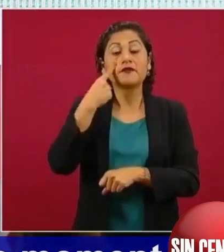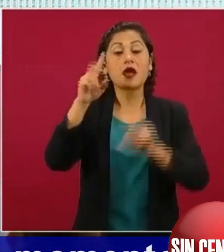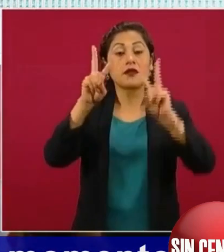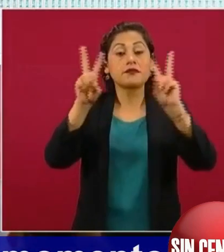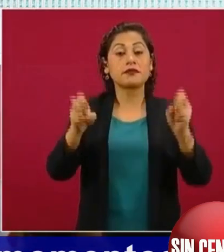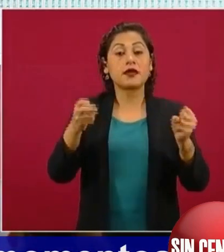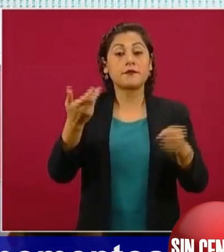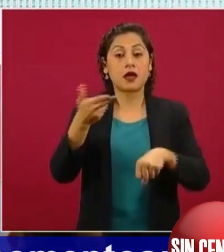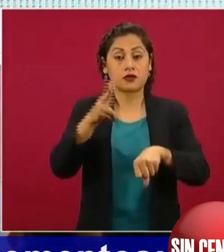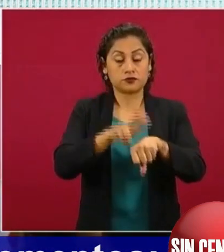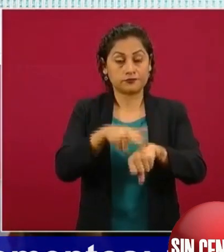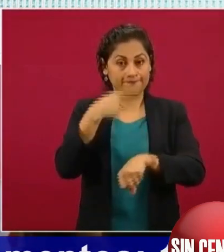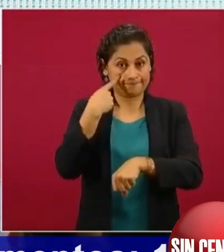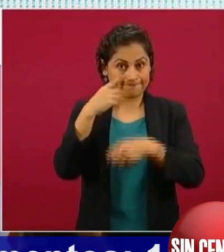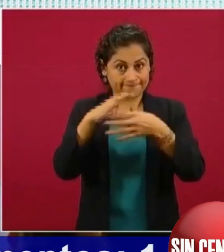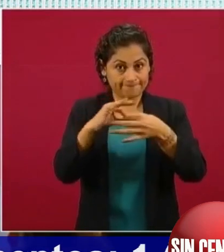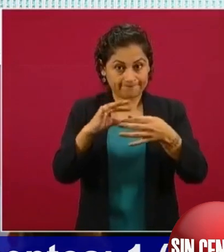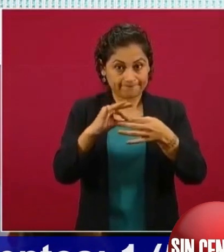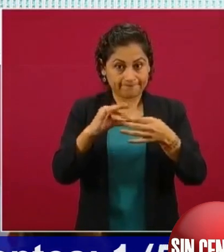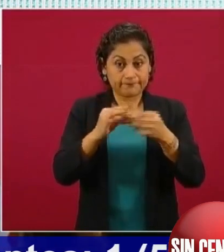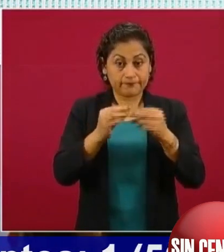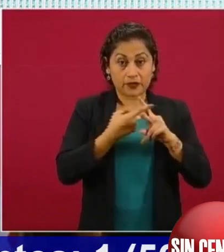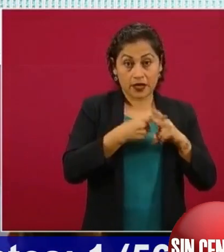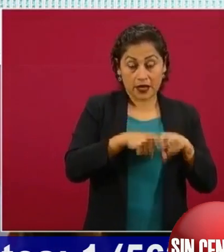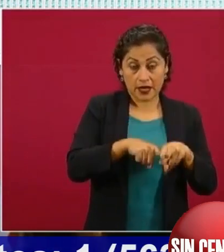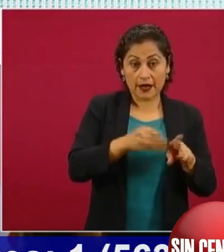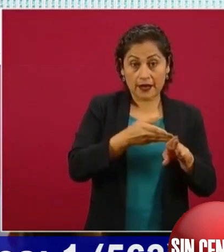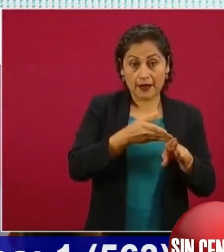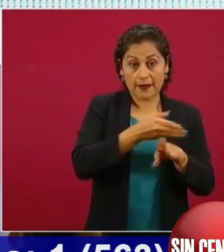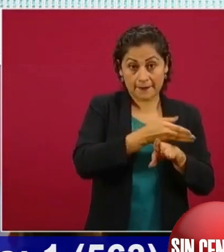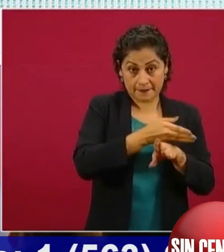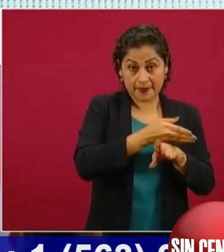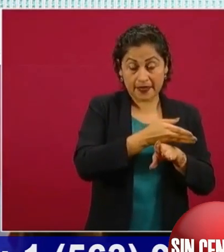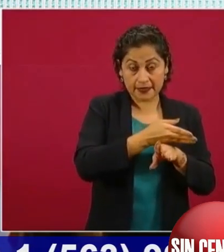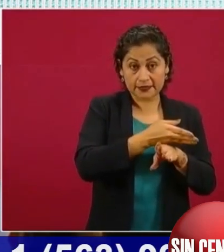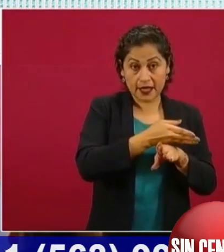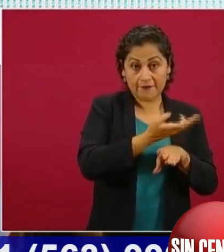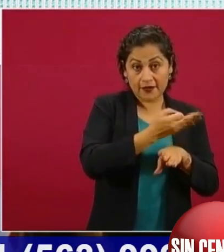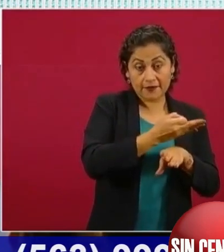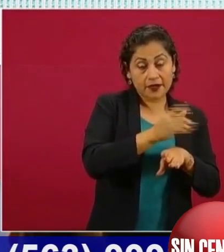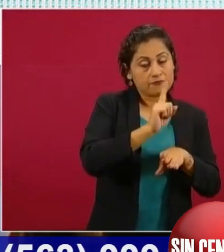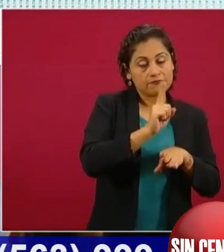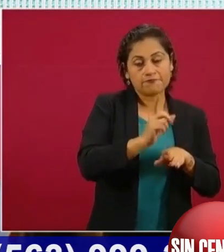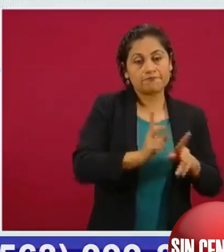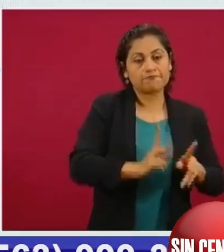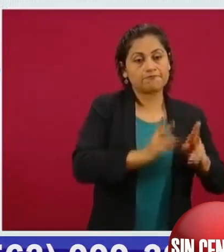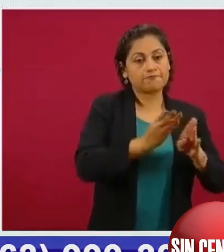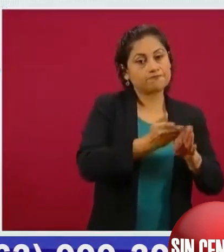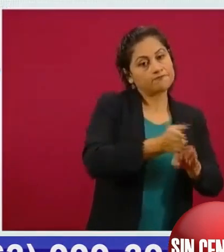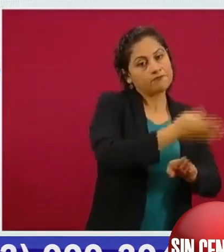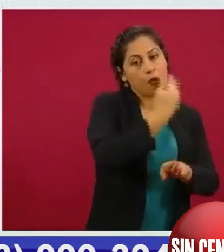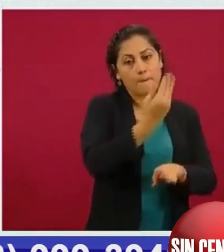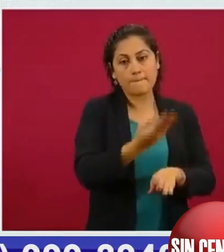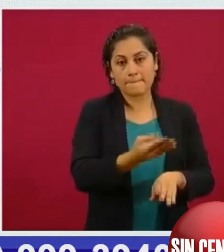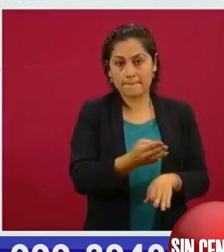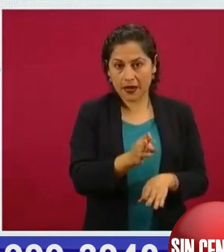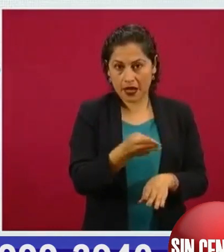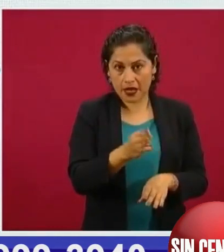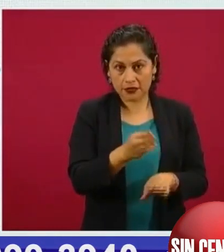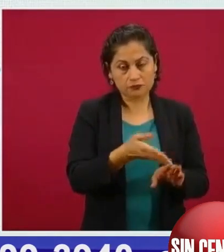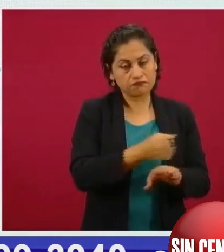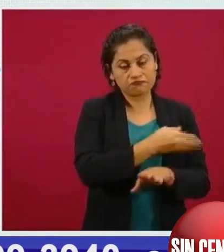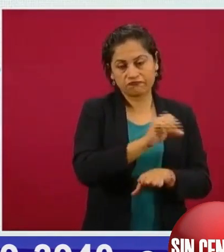explico de antemano. Esta no inicia en la primera semana del año, es solo el periodo desde mayo. ¿Por qué? Para tener